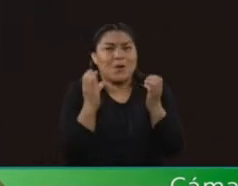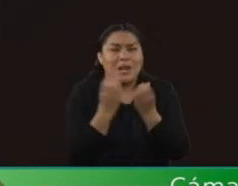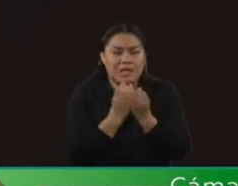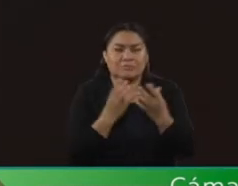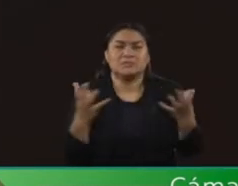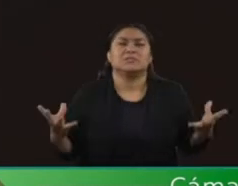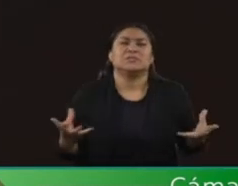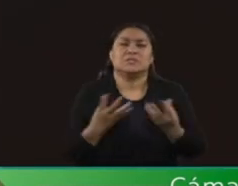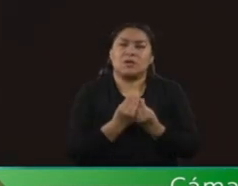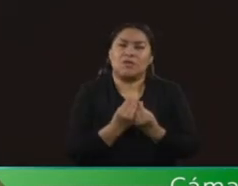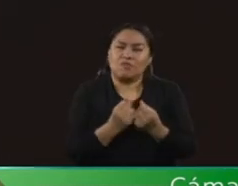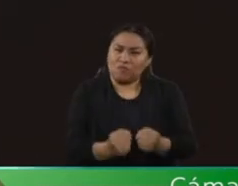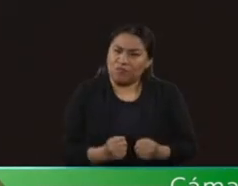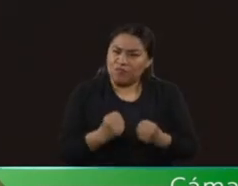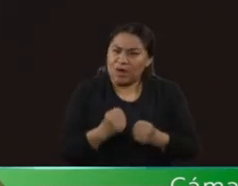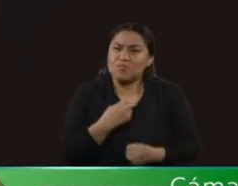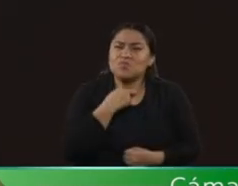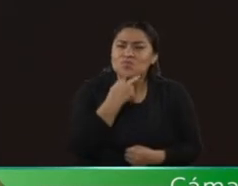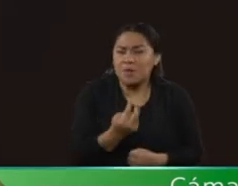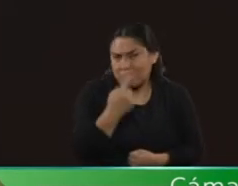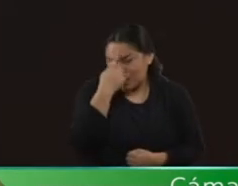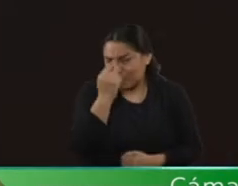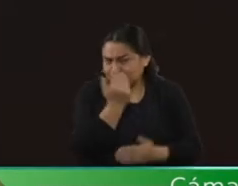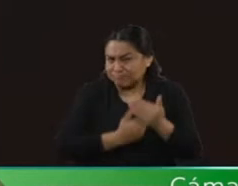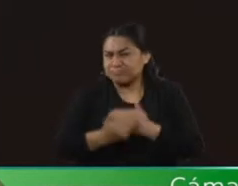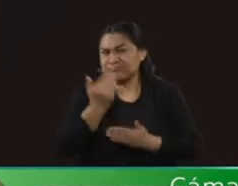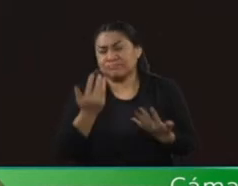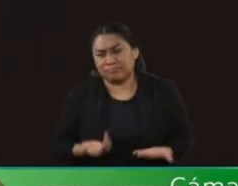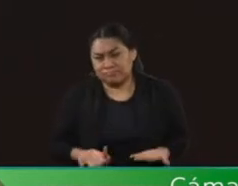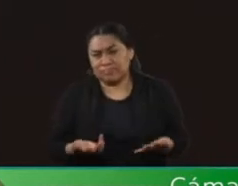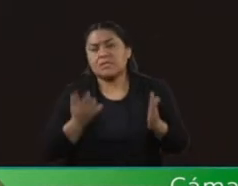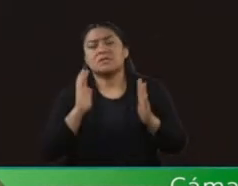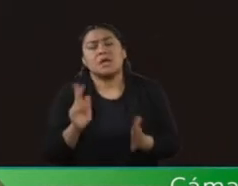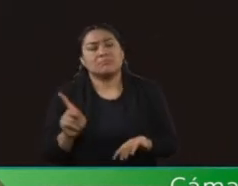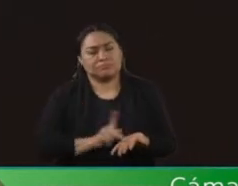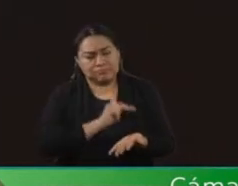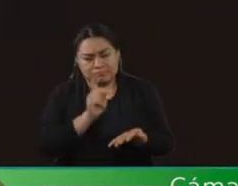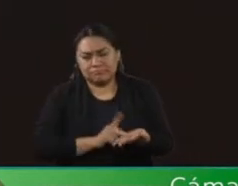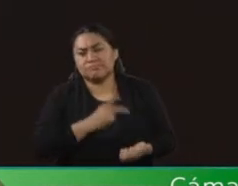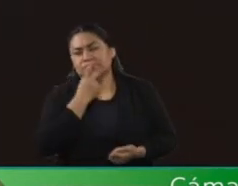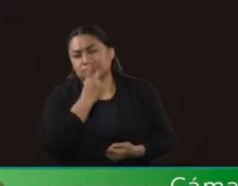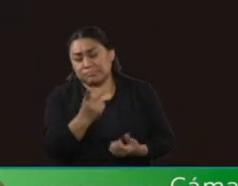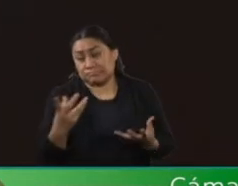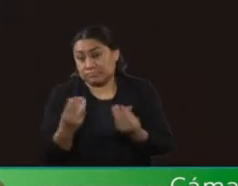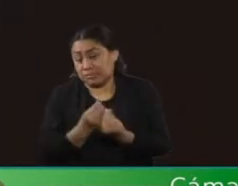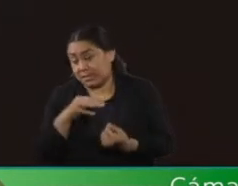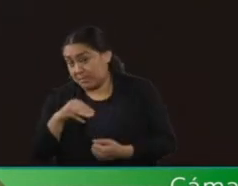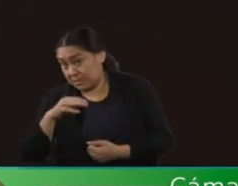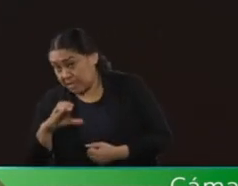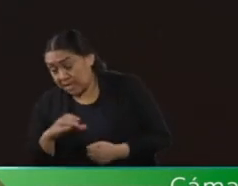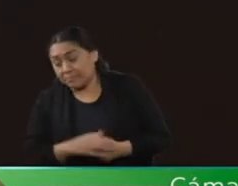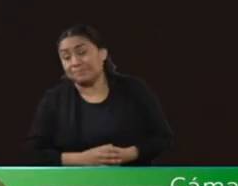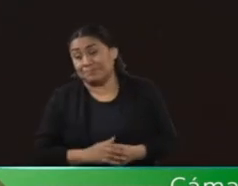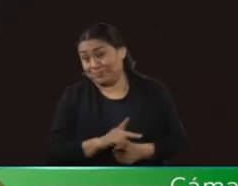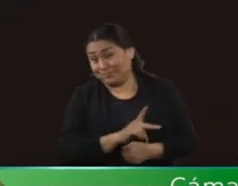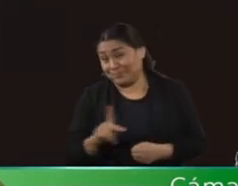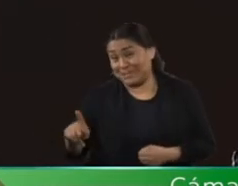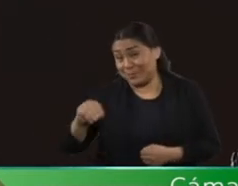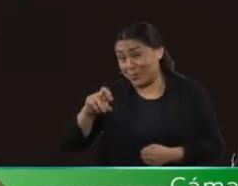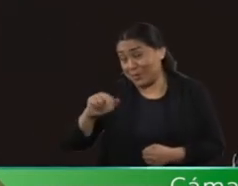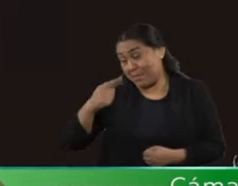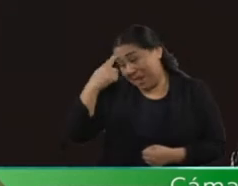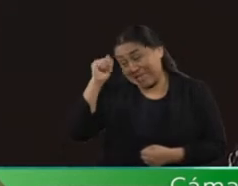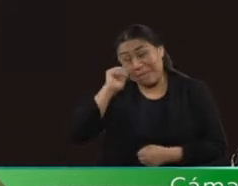fuertes y valientes que lo sigan poniendo sobre la mesa. Y no, lo hemos dicho muchas veces en Movimiento Ciudadano, las mayorías no son eternas ni tampoco